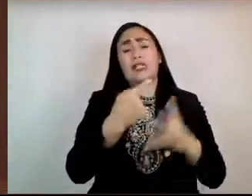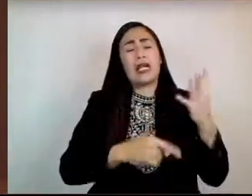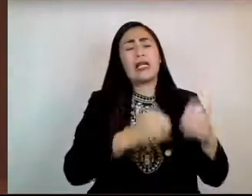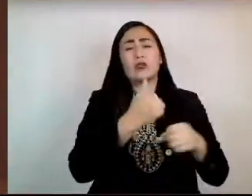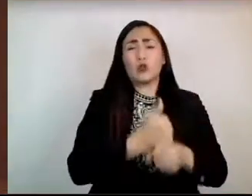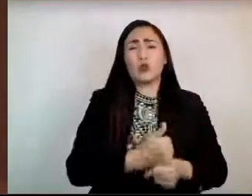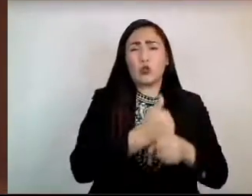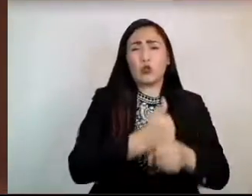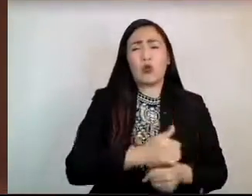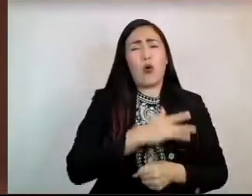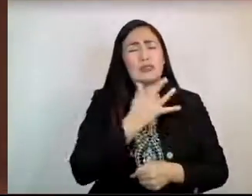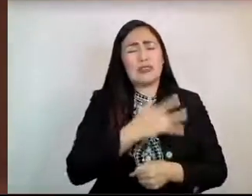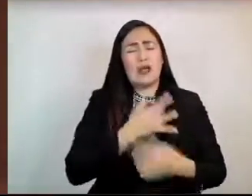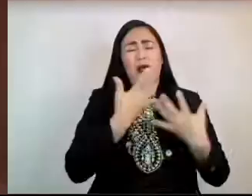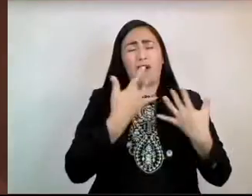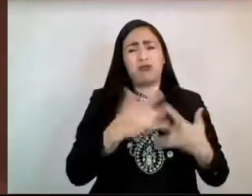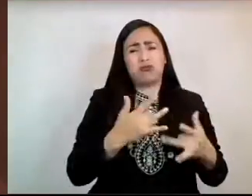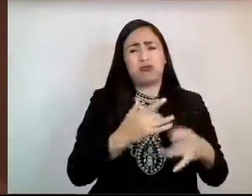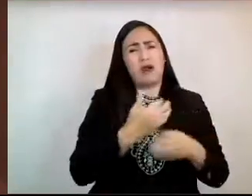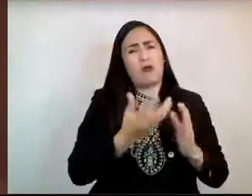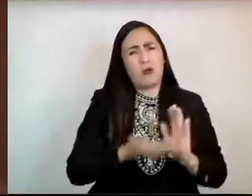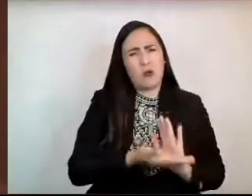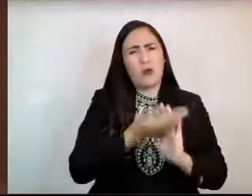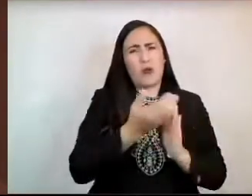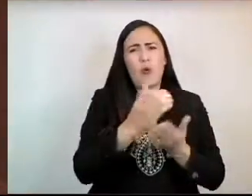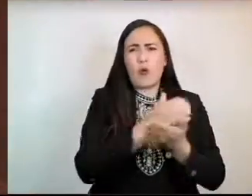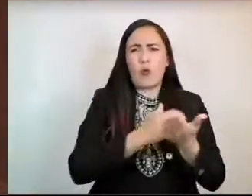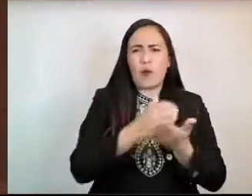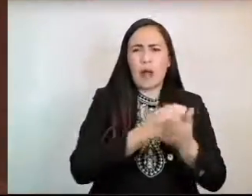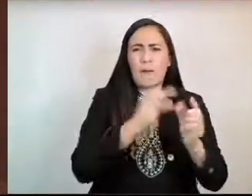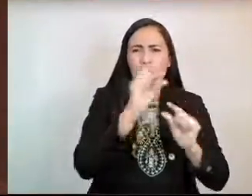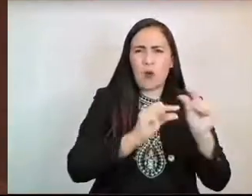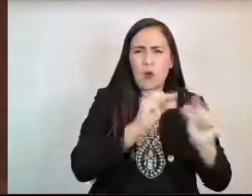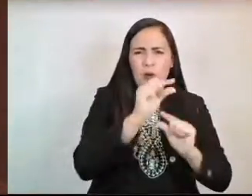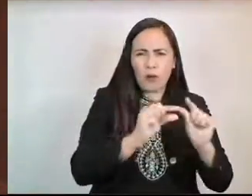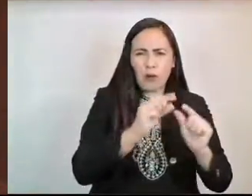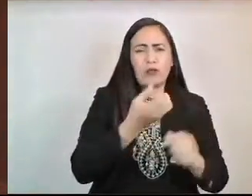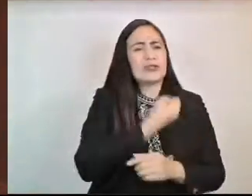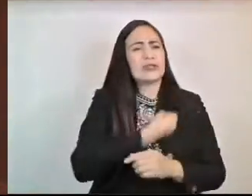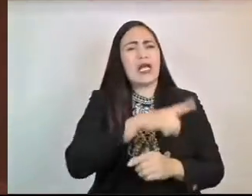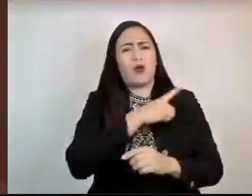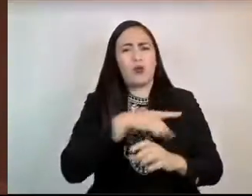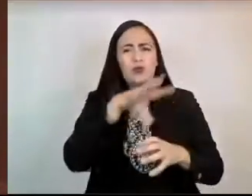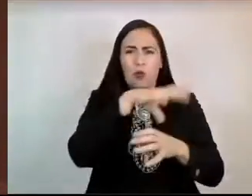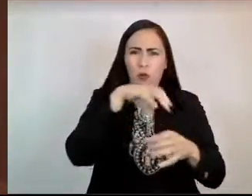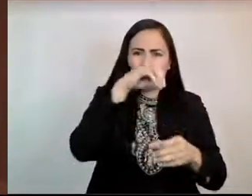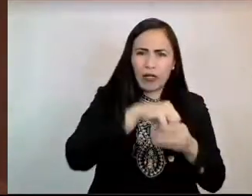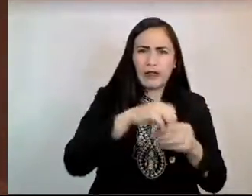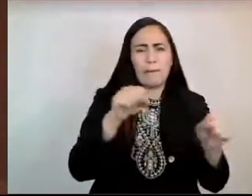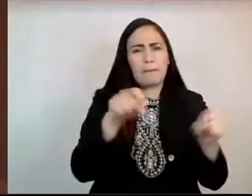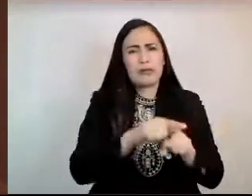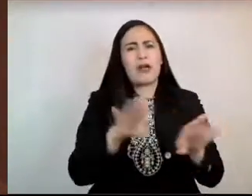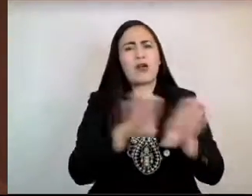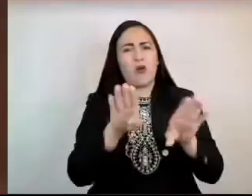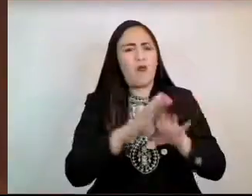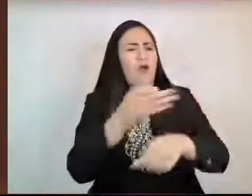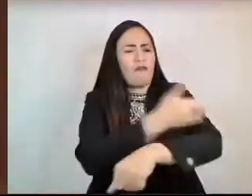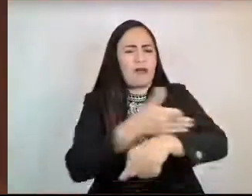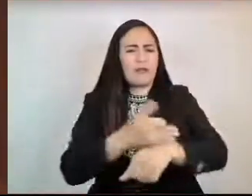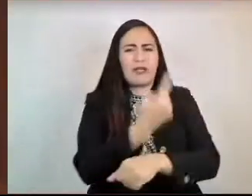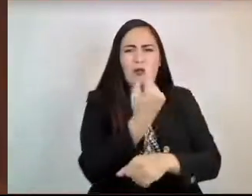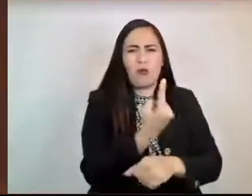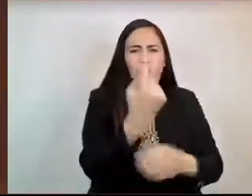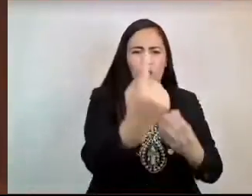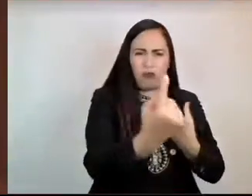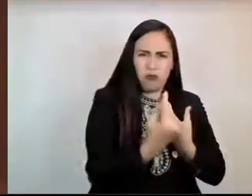forma inmediata en su salud integral y de ese acompañamiento a través del acogimiento familiar. Es urgente considerar